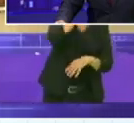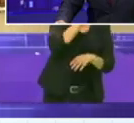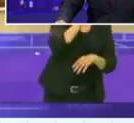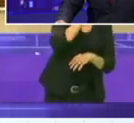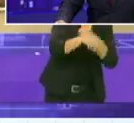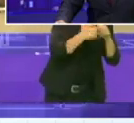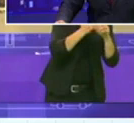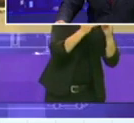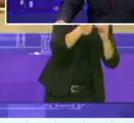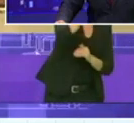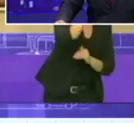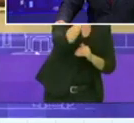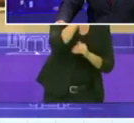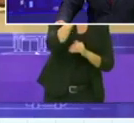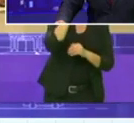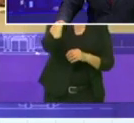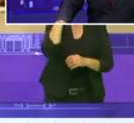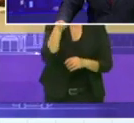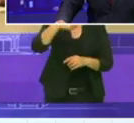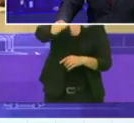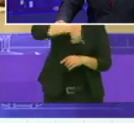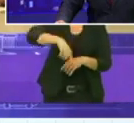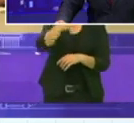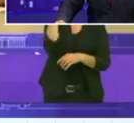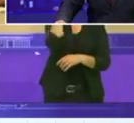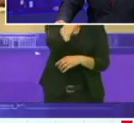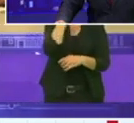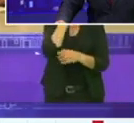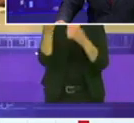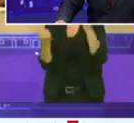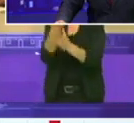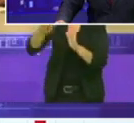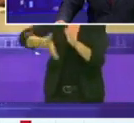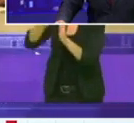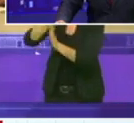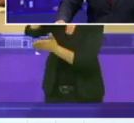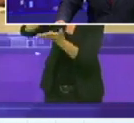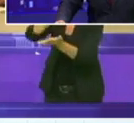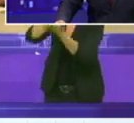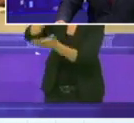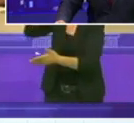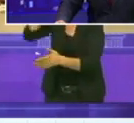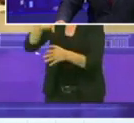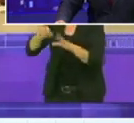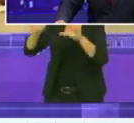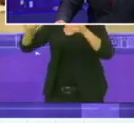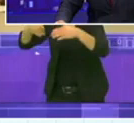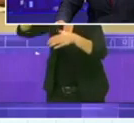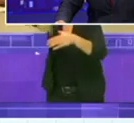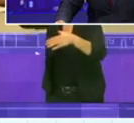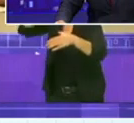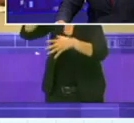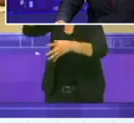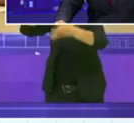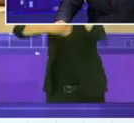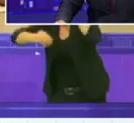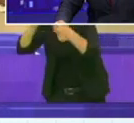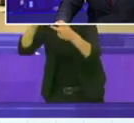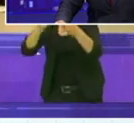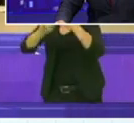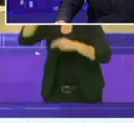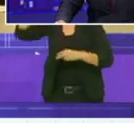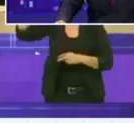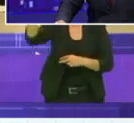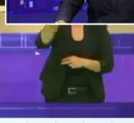fueron todos los que estaban ahí sentados ahí muy Unidos dijeron No le muevan instituto por favor sí nos gustó el primer formato las